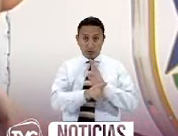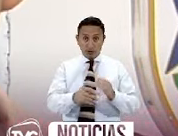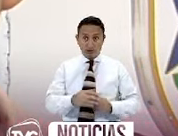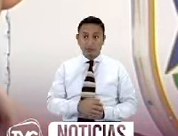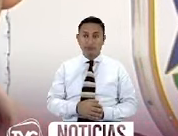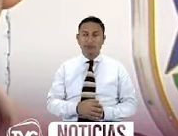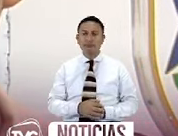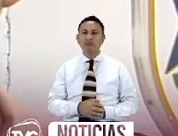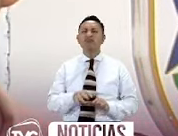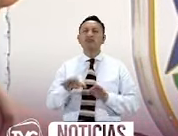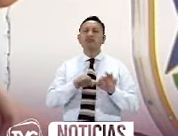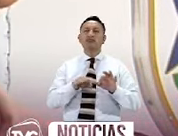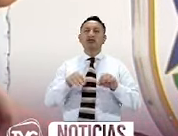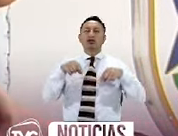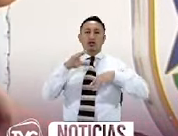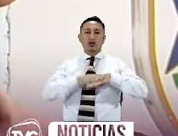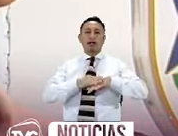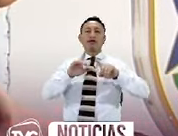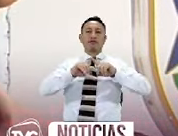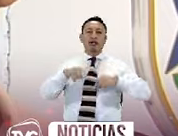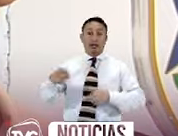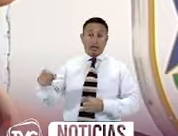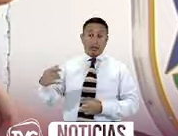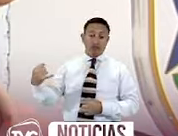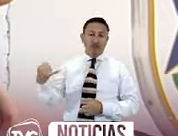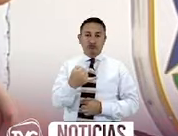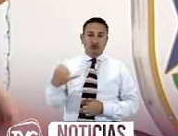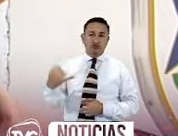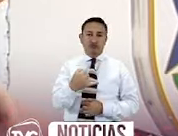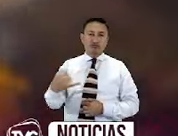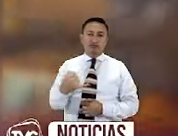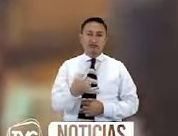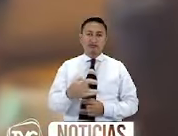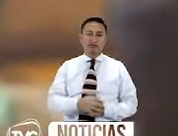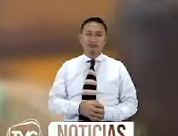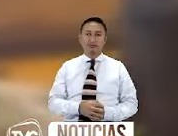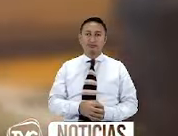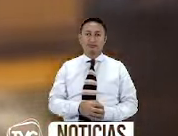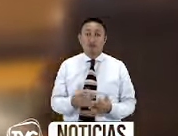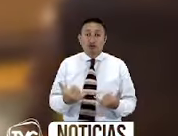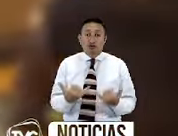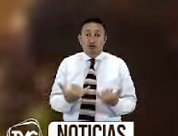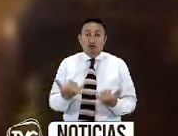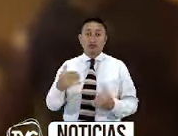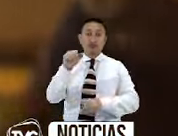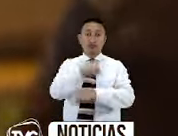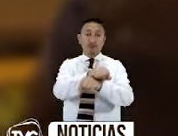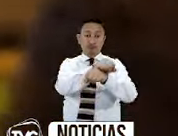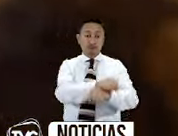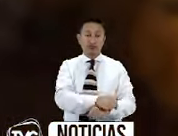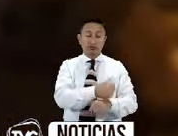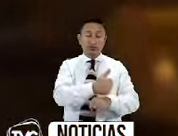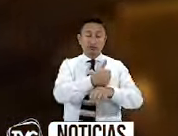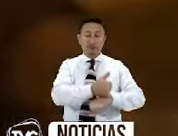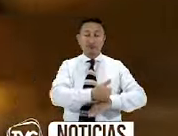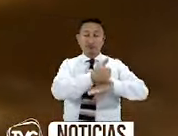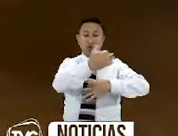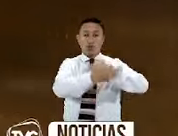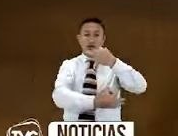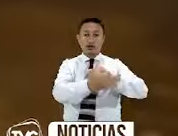que es por varias ocasiones que había cometido este hecho delictivo. Ahora, con su detención, fue puesto a órdenes de las autoridades